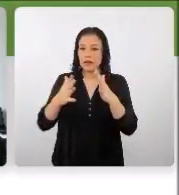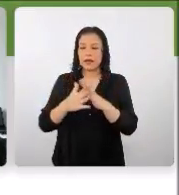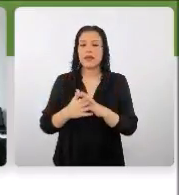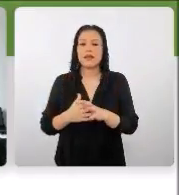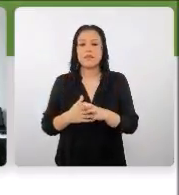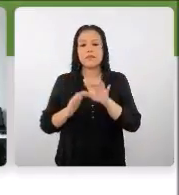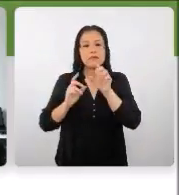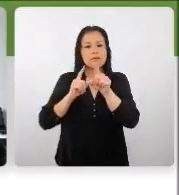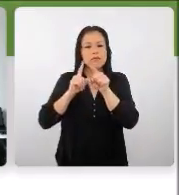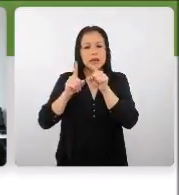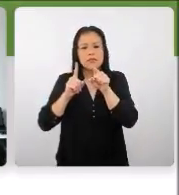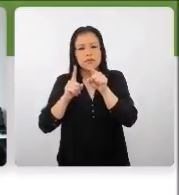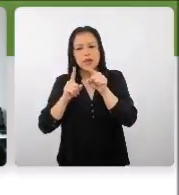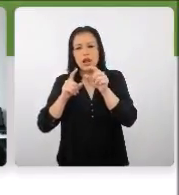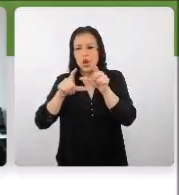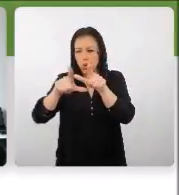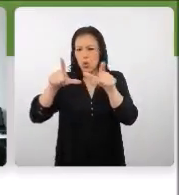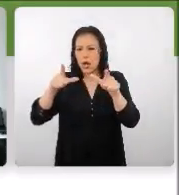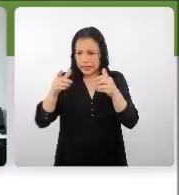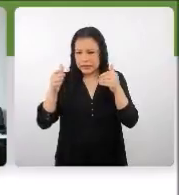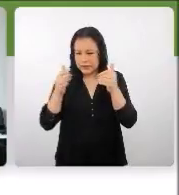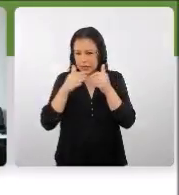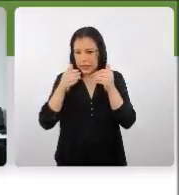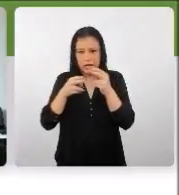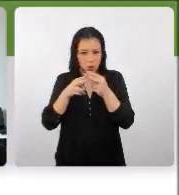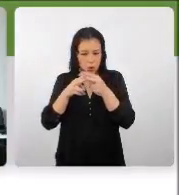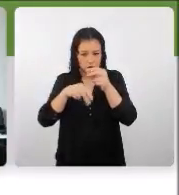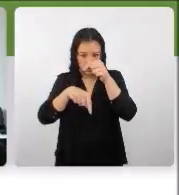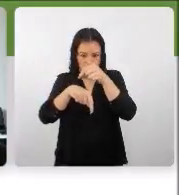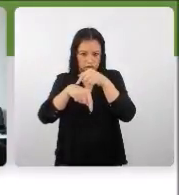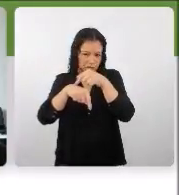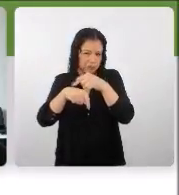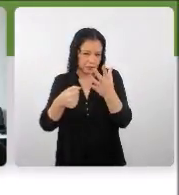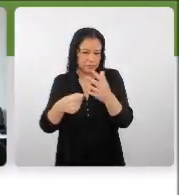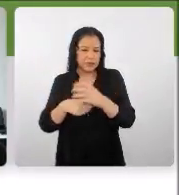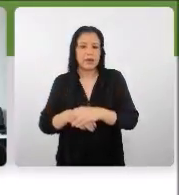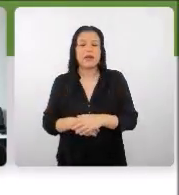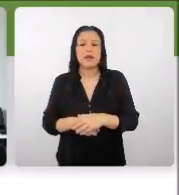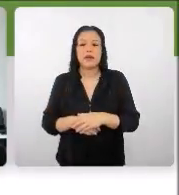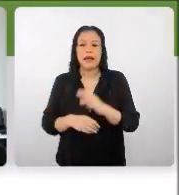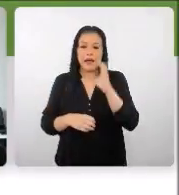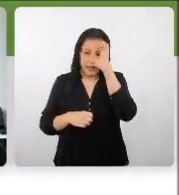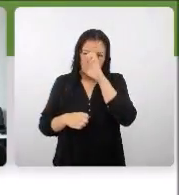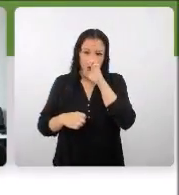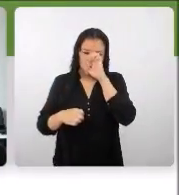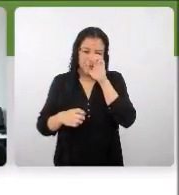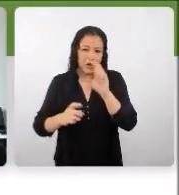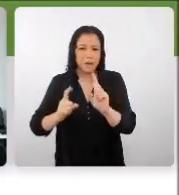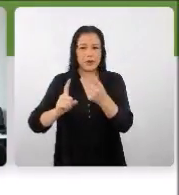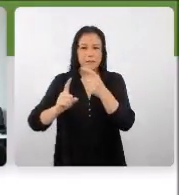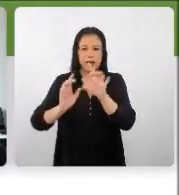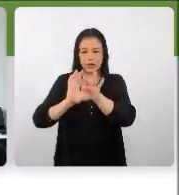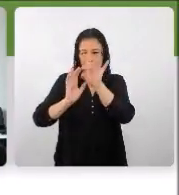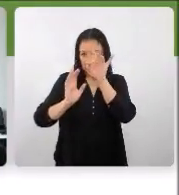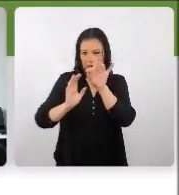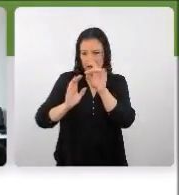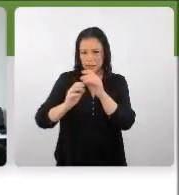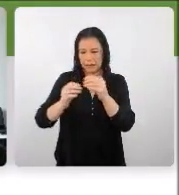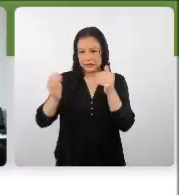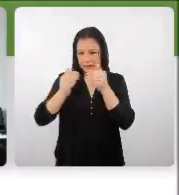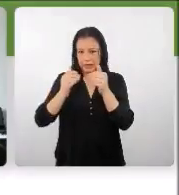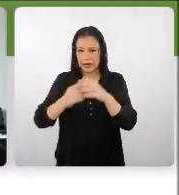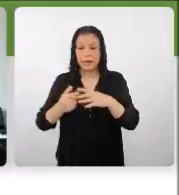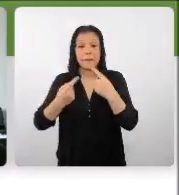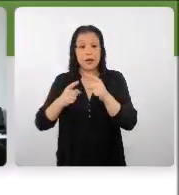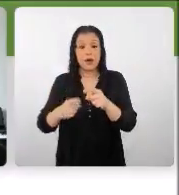priorizar destinos primero más cercanos en el corto plazo, porque sabemos que es lo primero que eligen, pero ya hay un